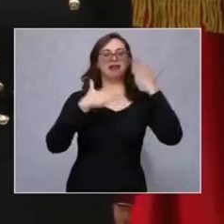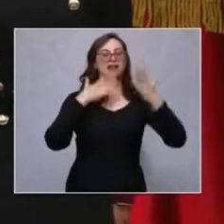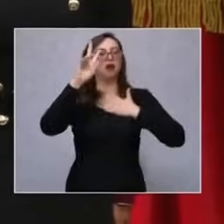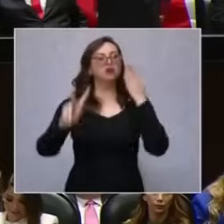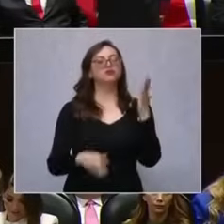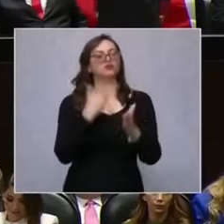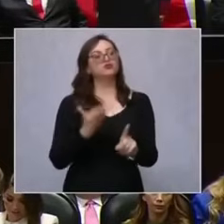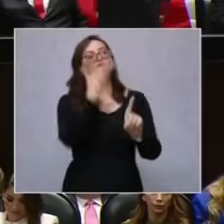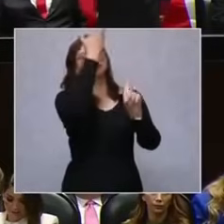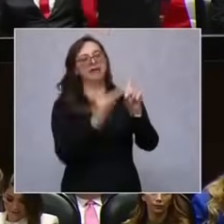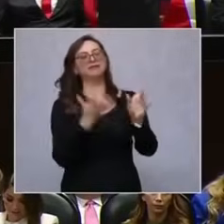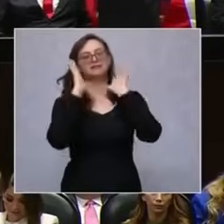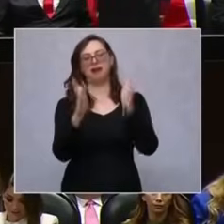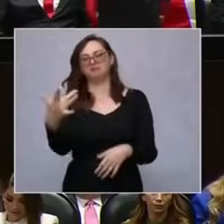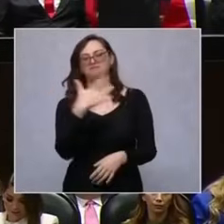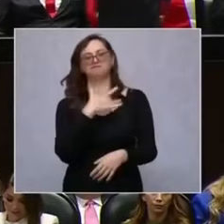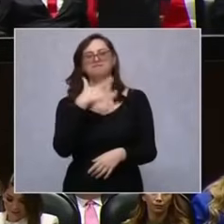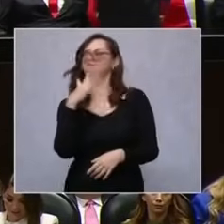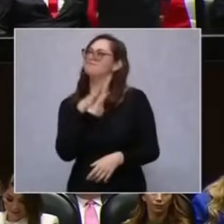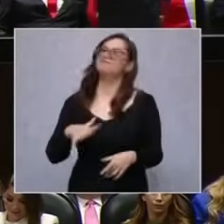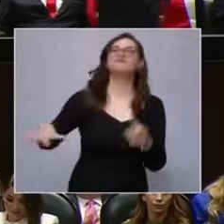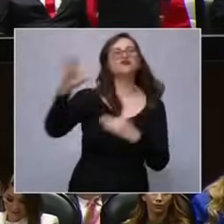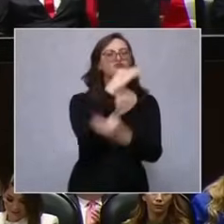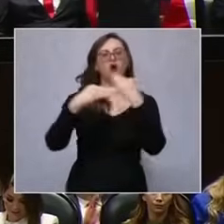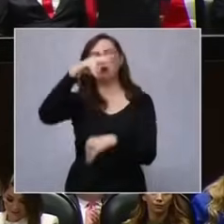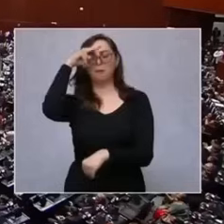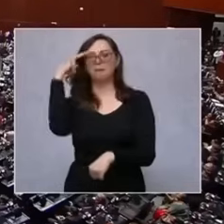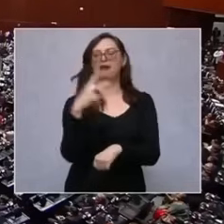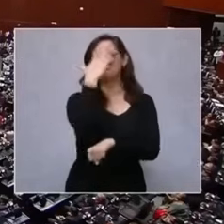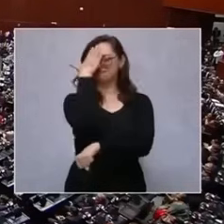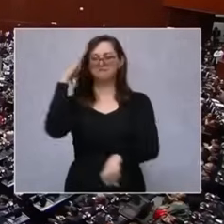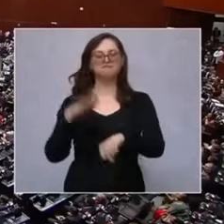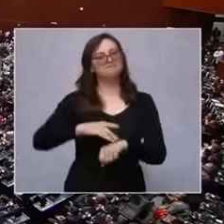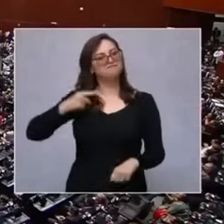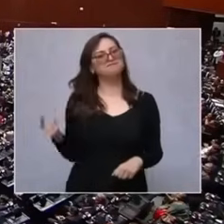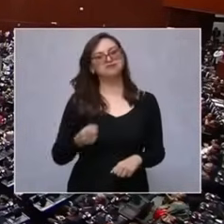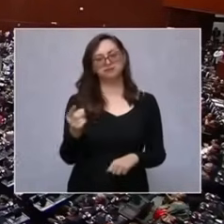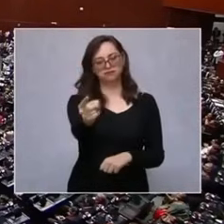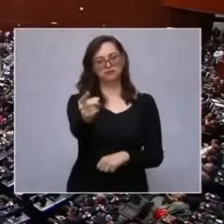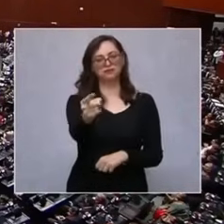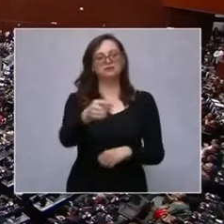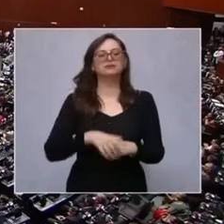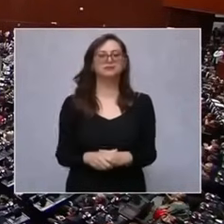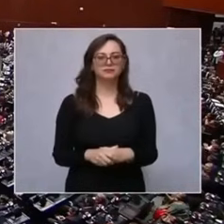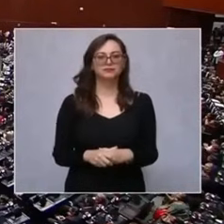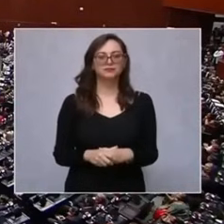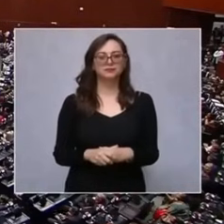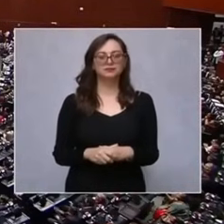siempre en el corazón del pueblo de México. Wow. Ay, él está emocionado. Él está... Señores, él